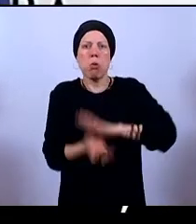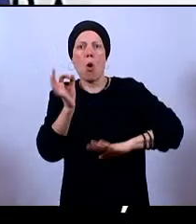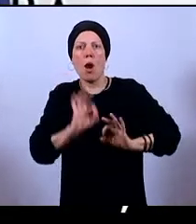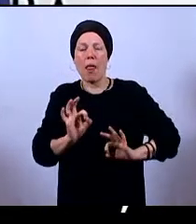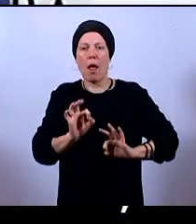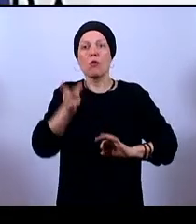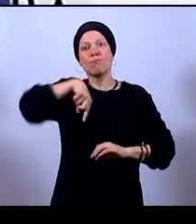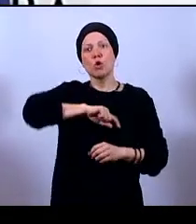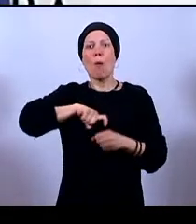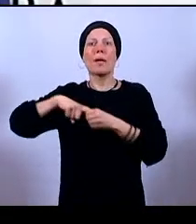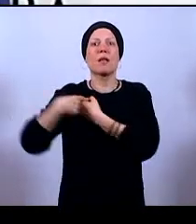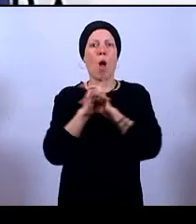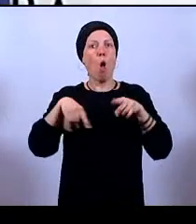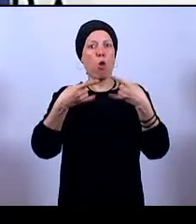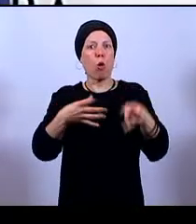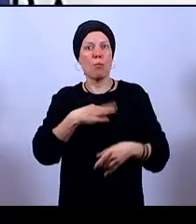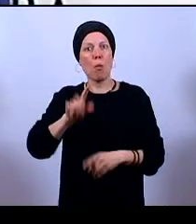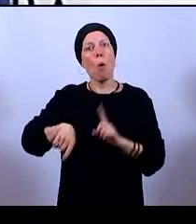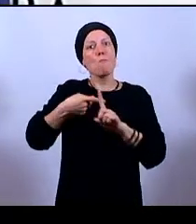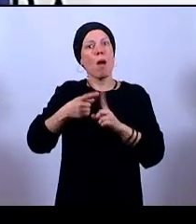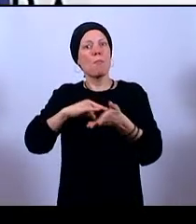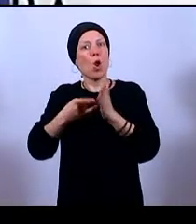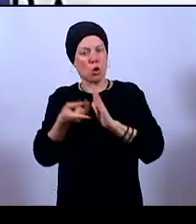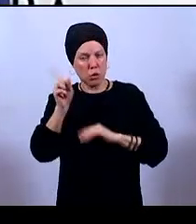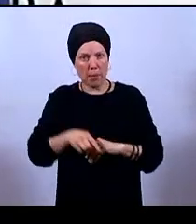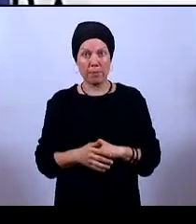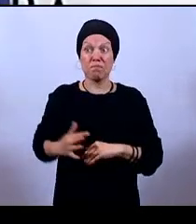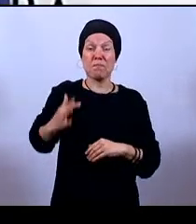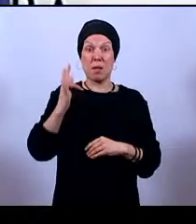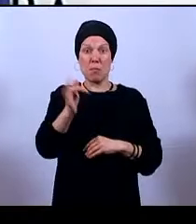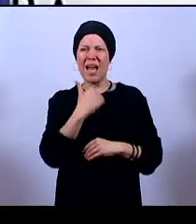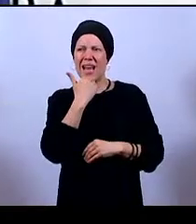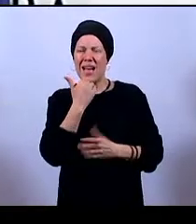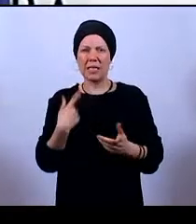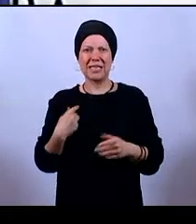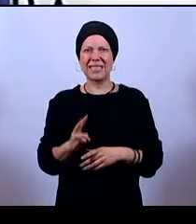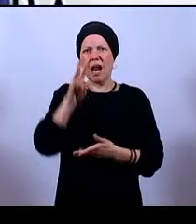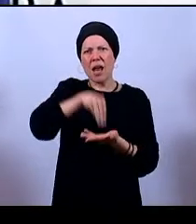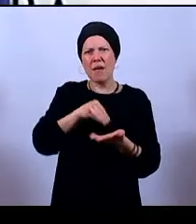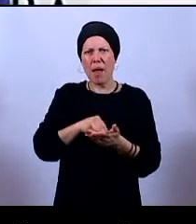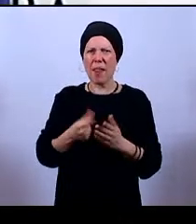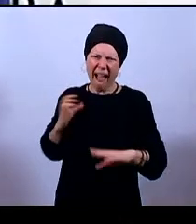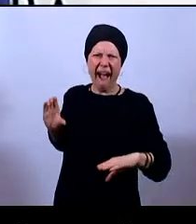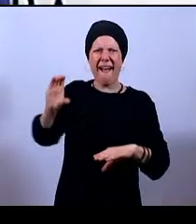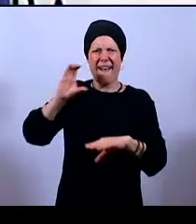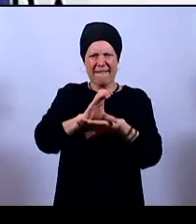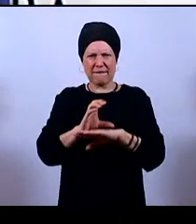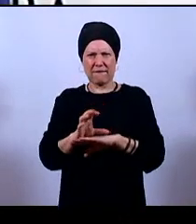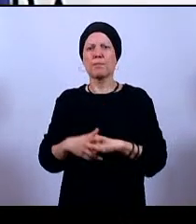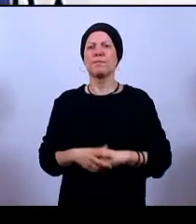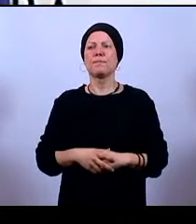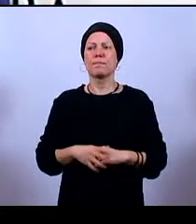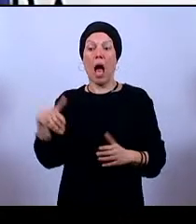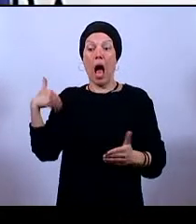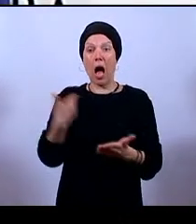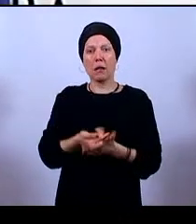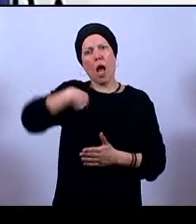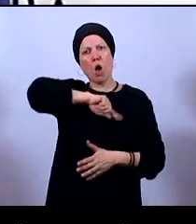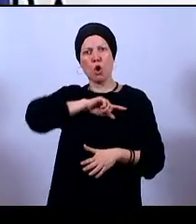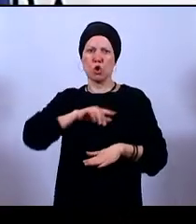de participantes y proyectos. Además, casi triplicamos la inversión que se venía haciendo hasta nuestra llegada al